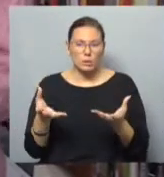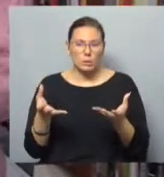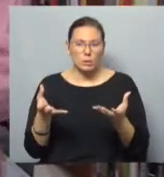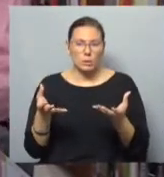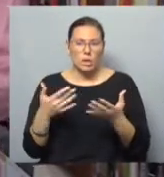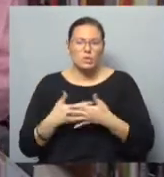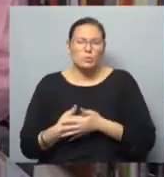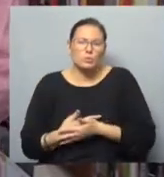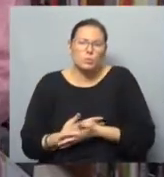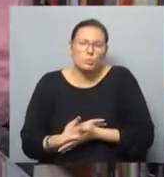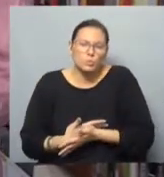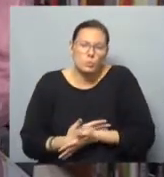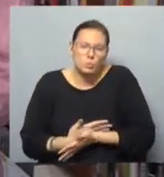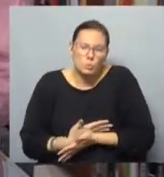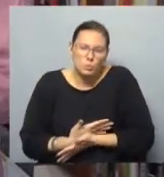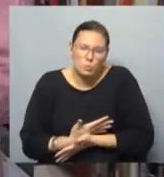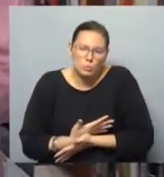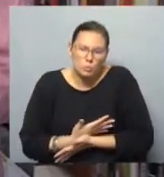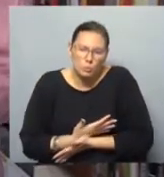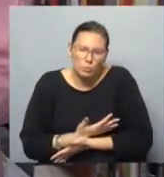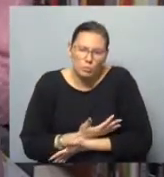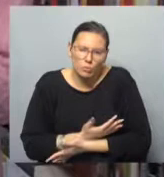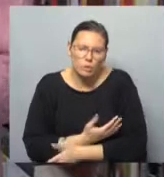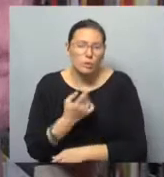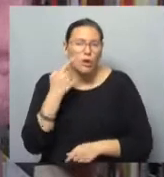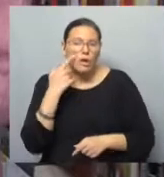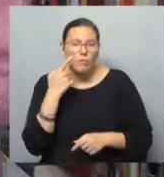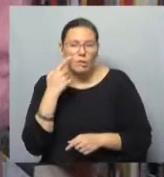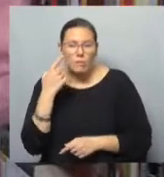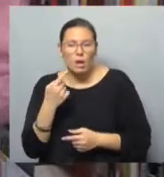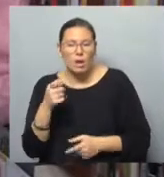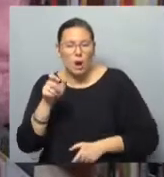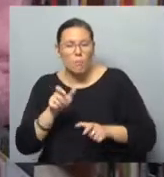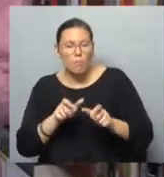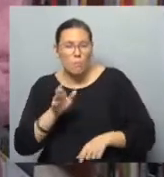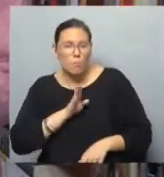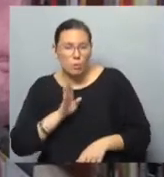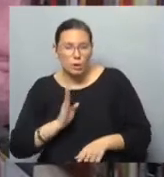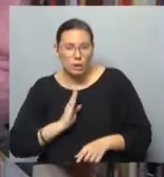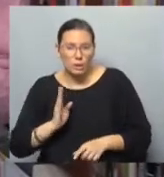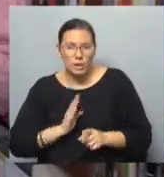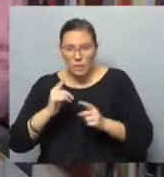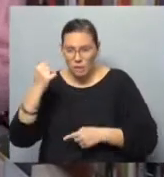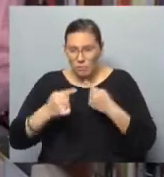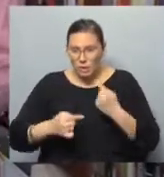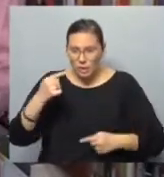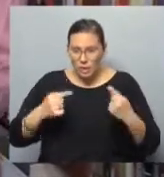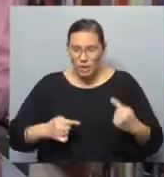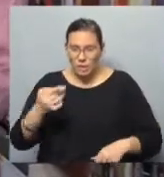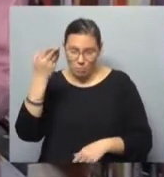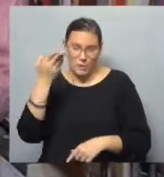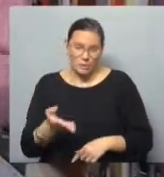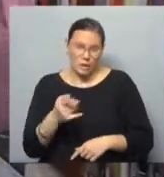el sufrimiento que enfrentan varias mujeres de las que son